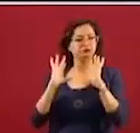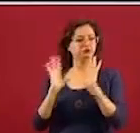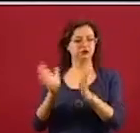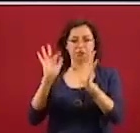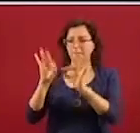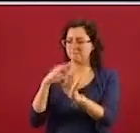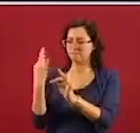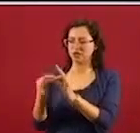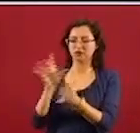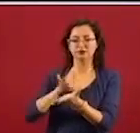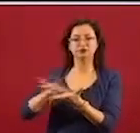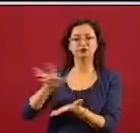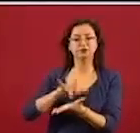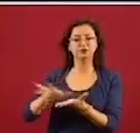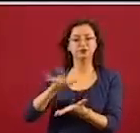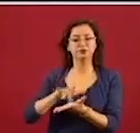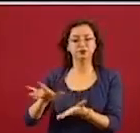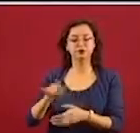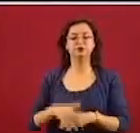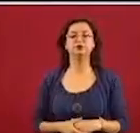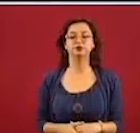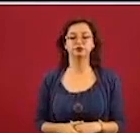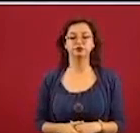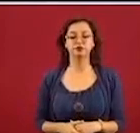pensión adelantado.